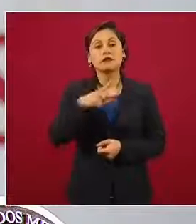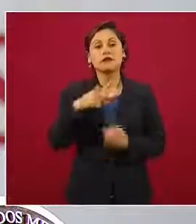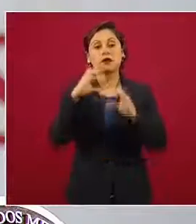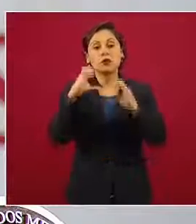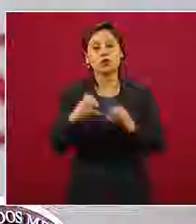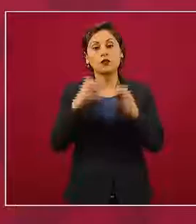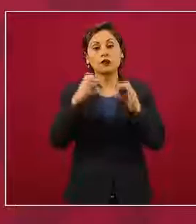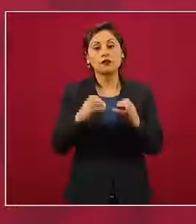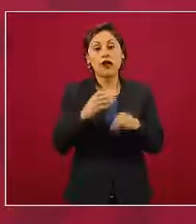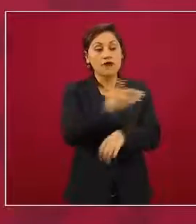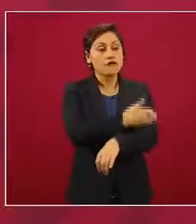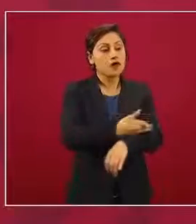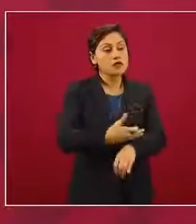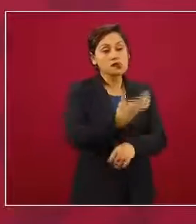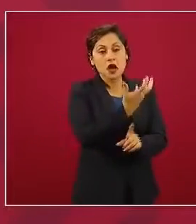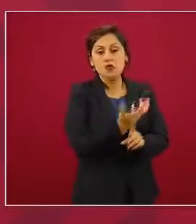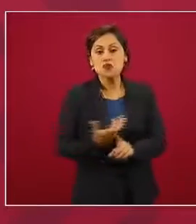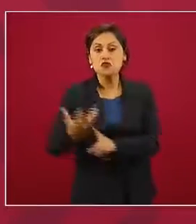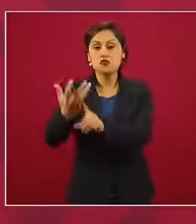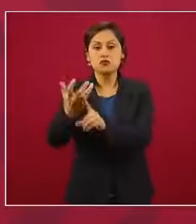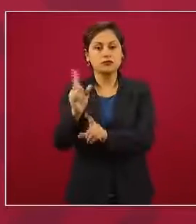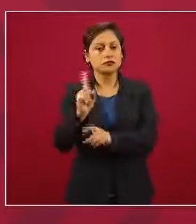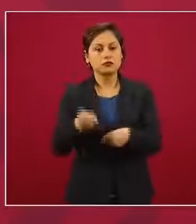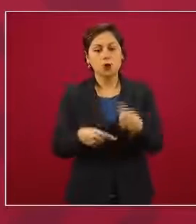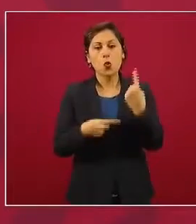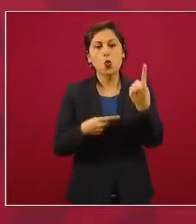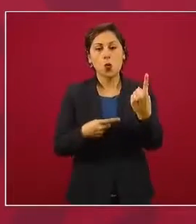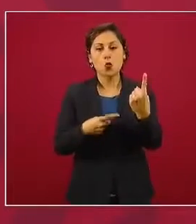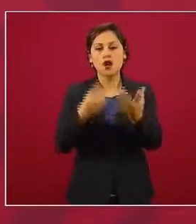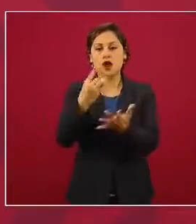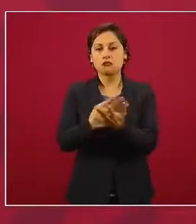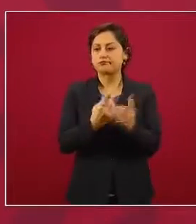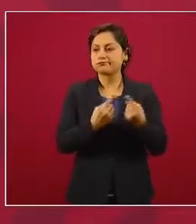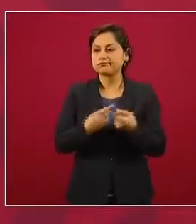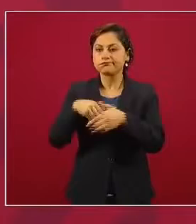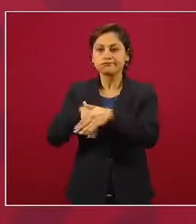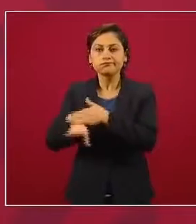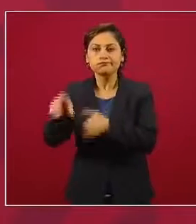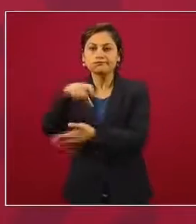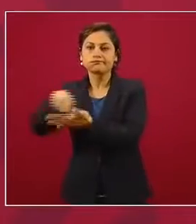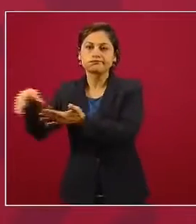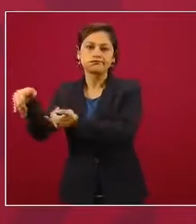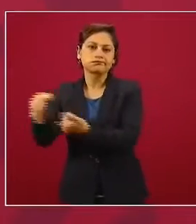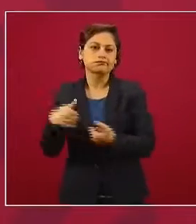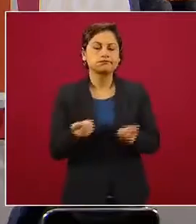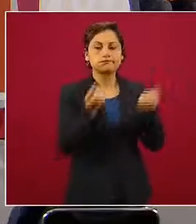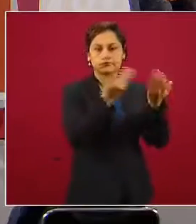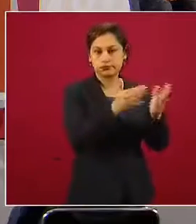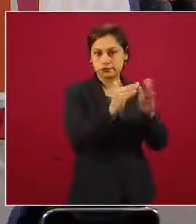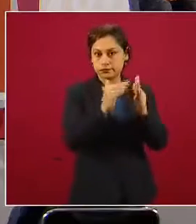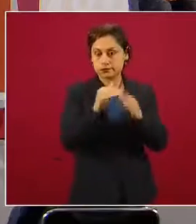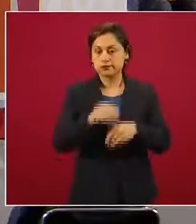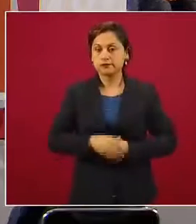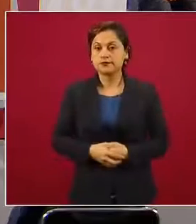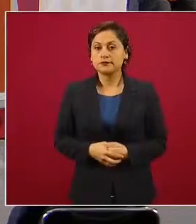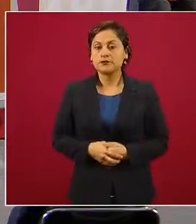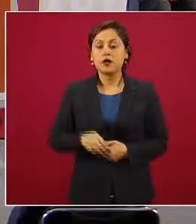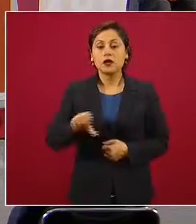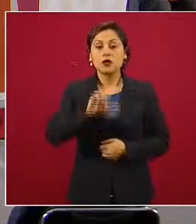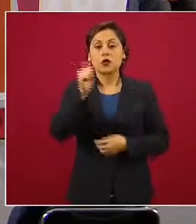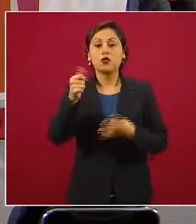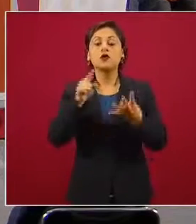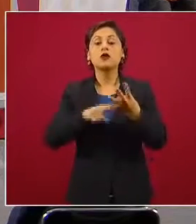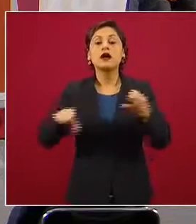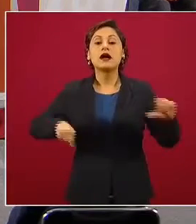pasa a un tiempo a abastecerse. Y finalmente tenemos el otro ejemplo que son las actividades deportivas